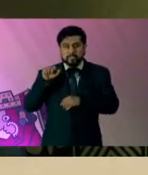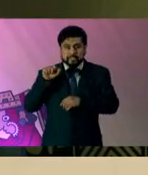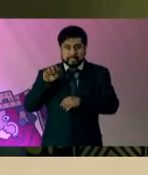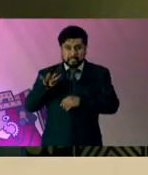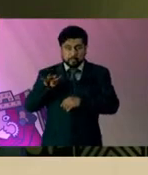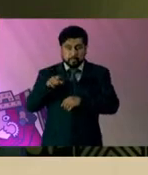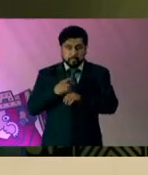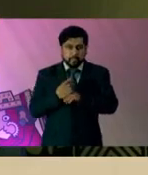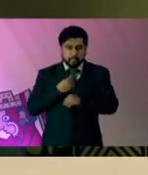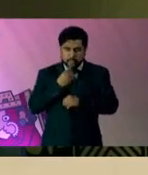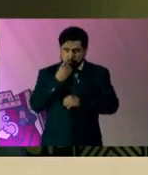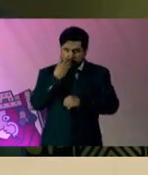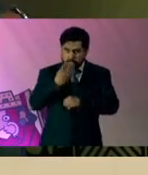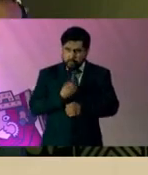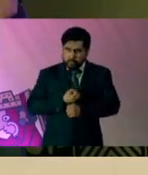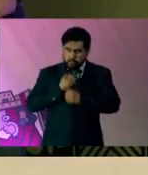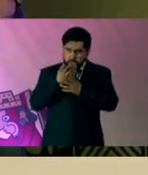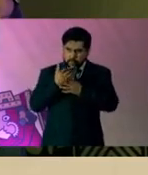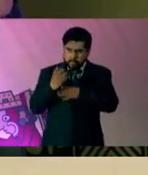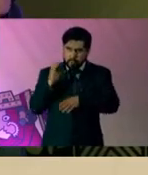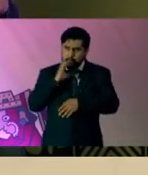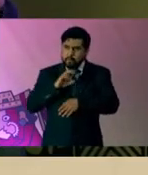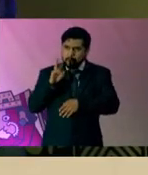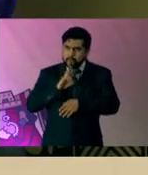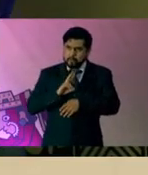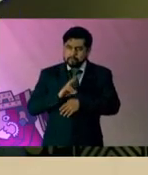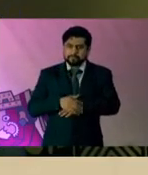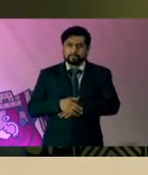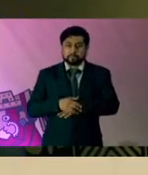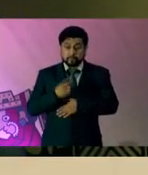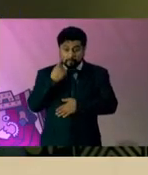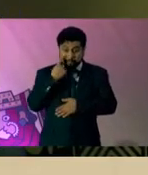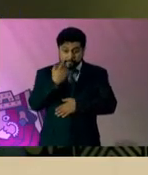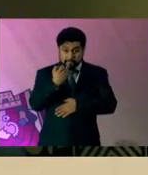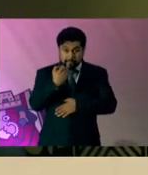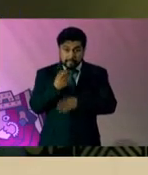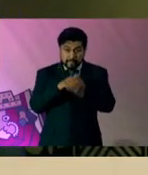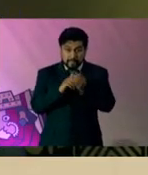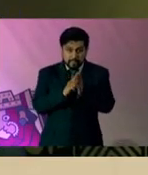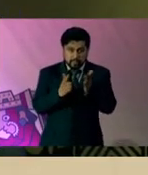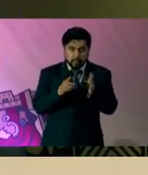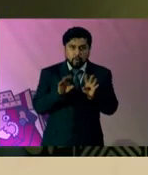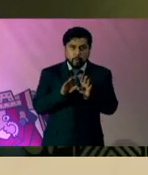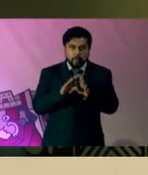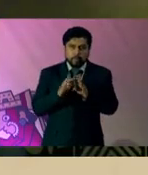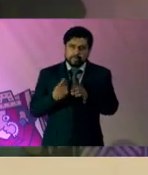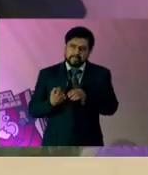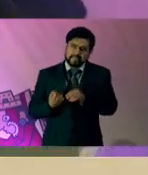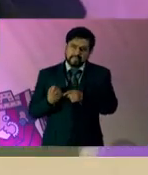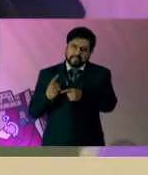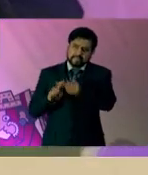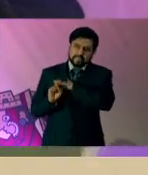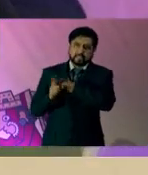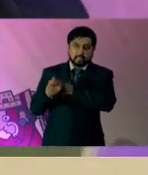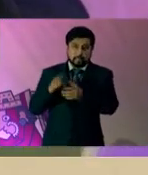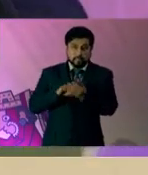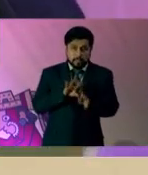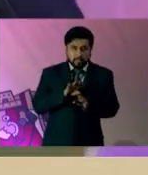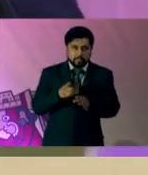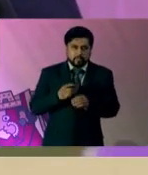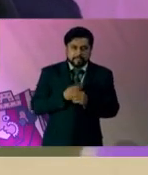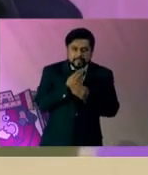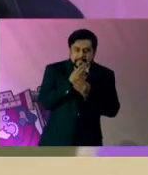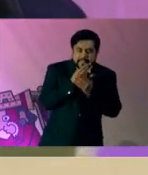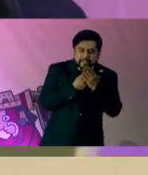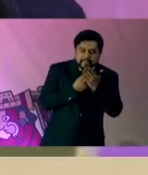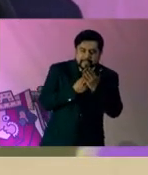le dijo de éste sus frescas a carranza y si pueden notar hay como unas mentadas de madre a chiquititas que dibujo